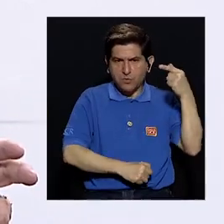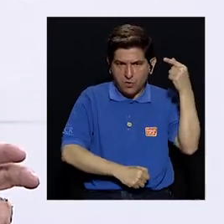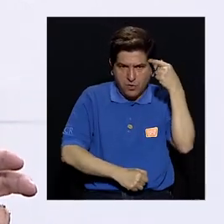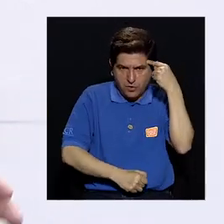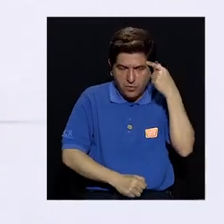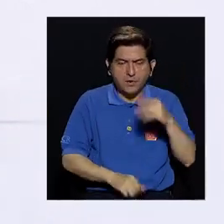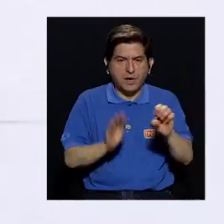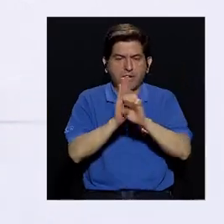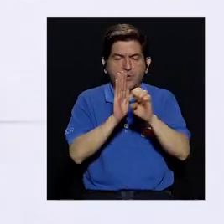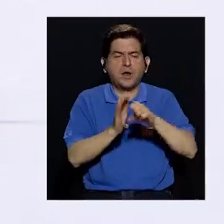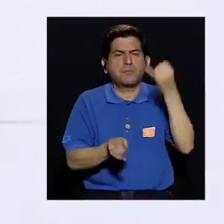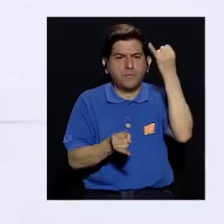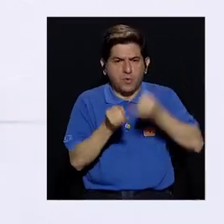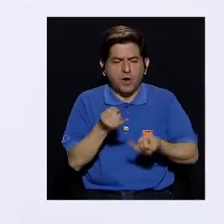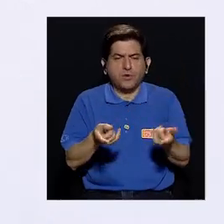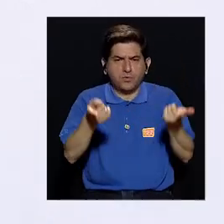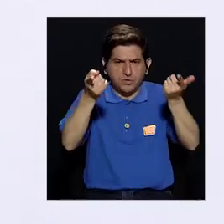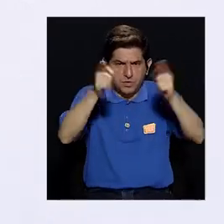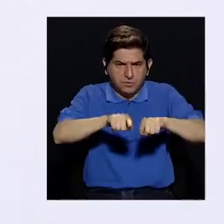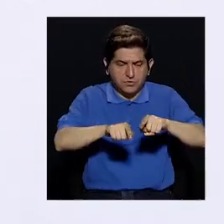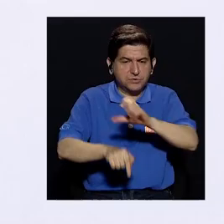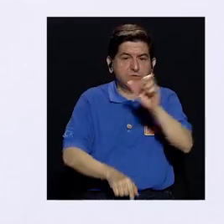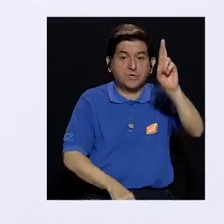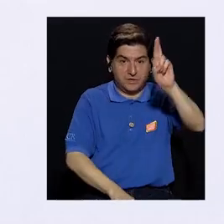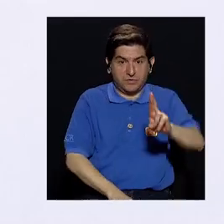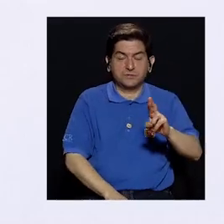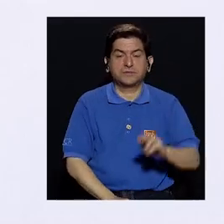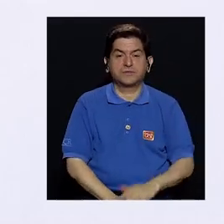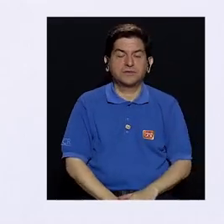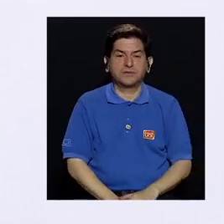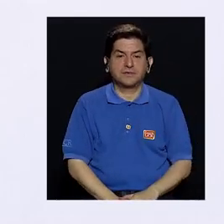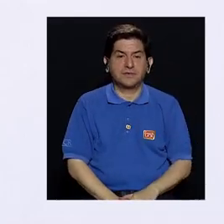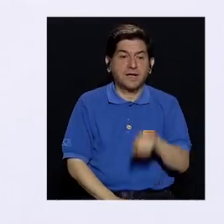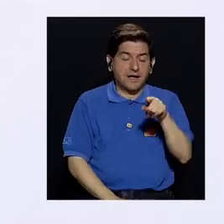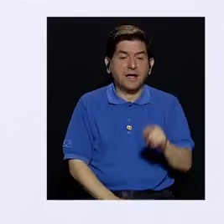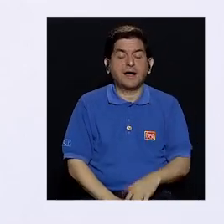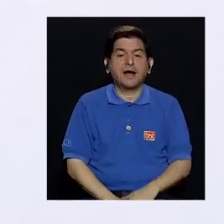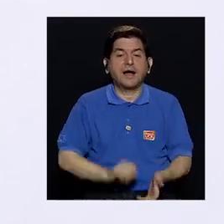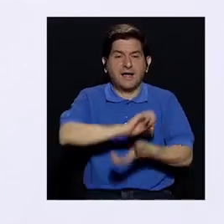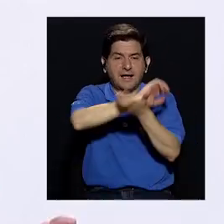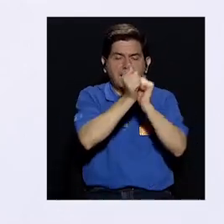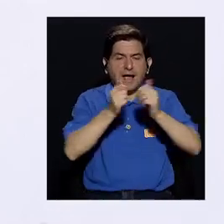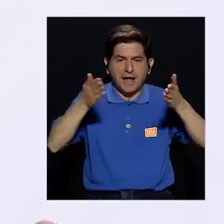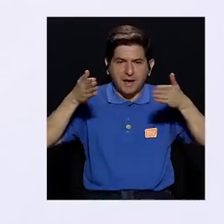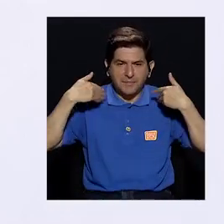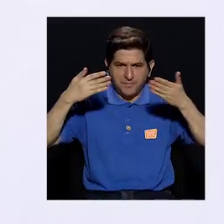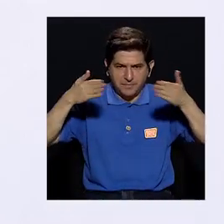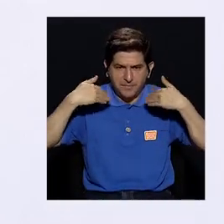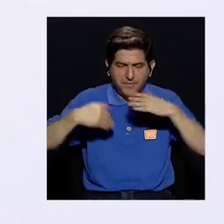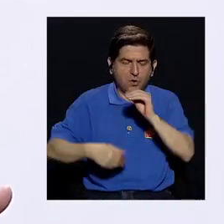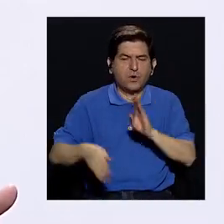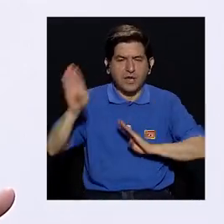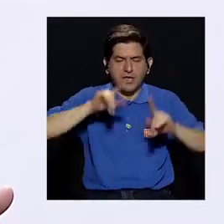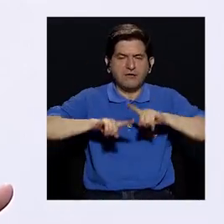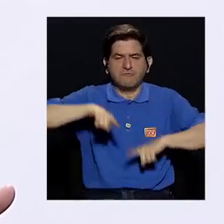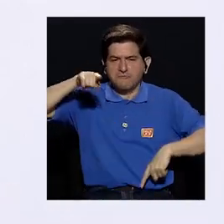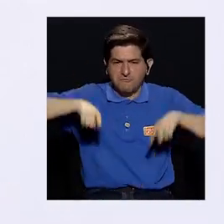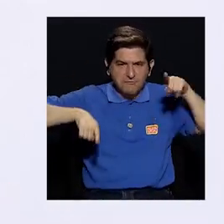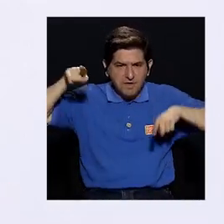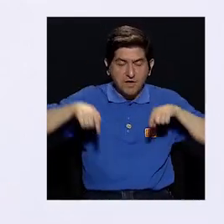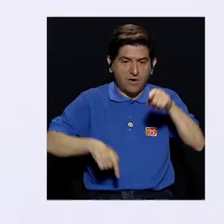gobiernos de ese país el ultimo simposium ser en costa rica es justamente sobre cambio climático y biodiversidad